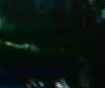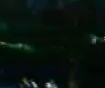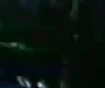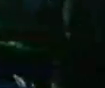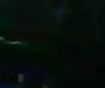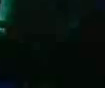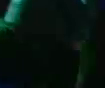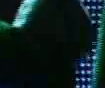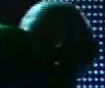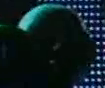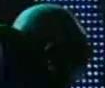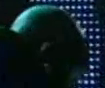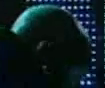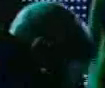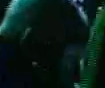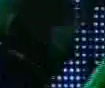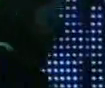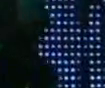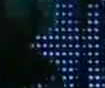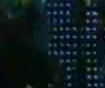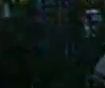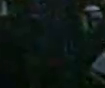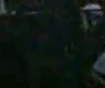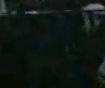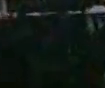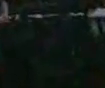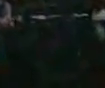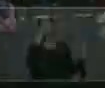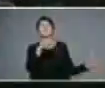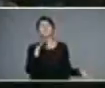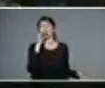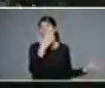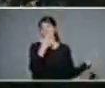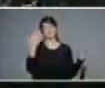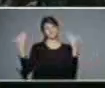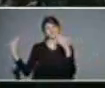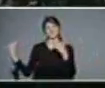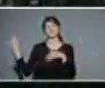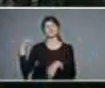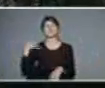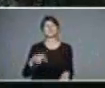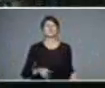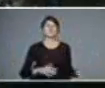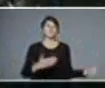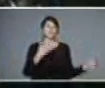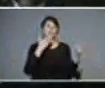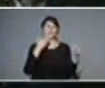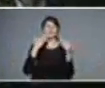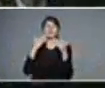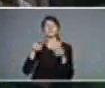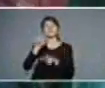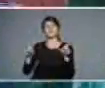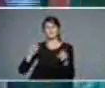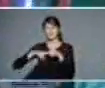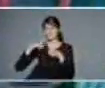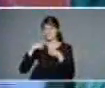1000 km comienza con un paso y ese primer paso ya lo han dado los troyanos agradecer a toda la gente que ha participado en esta